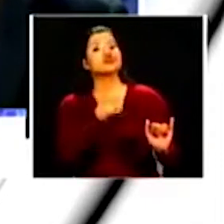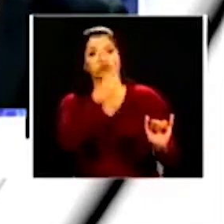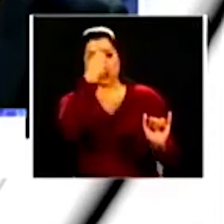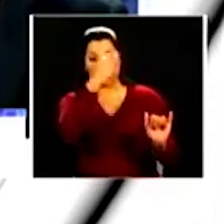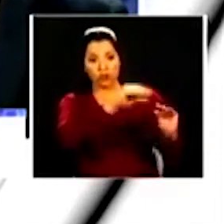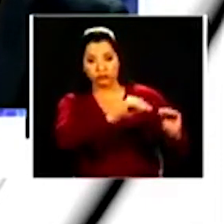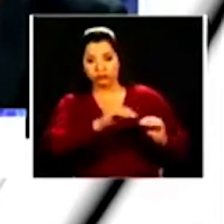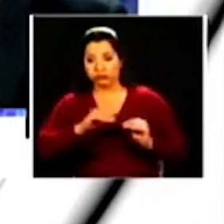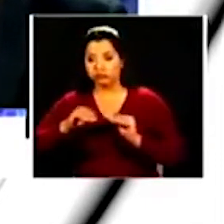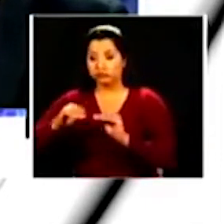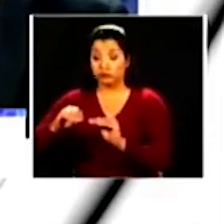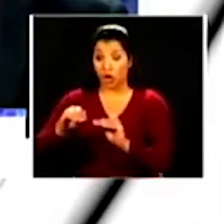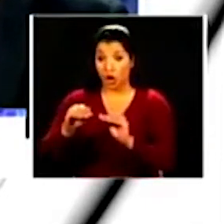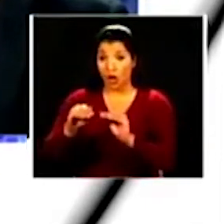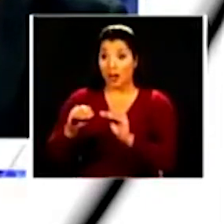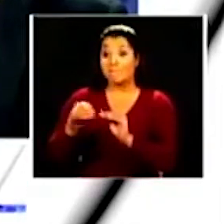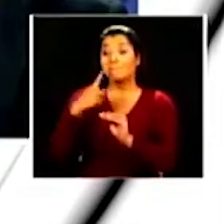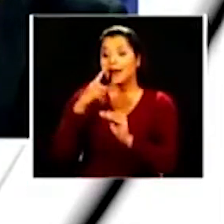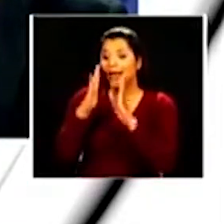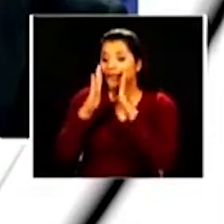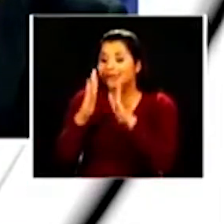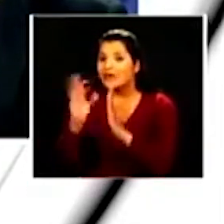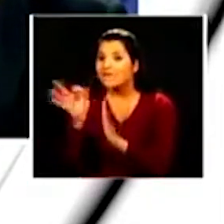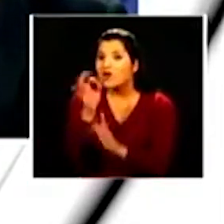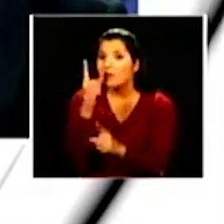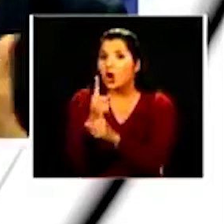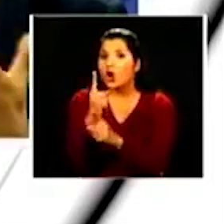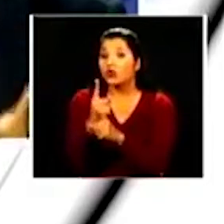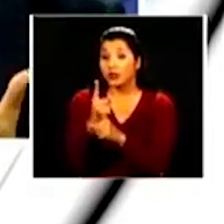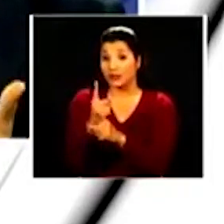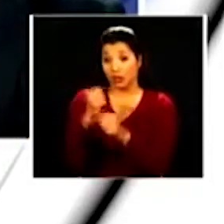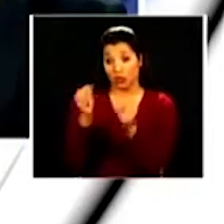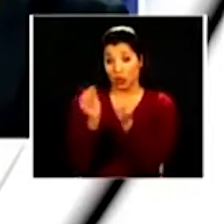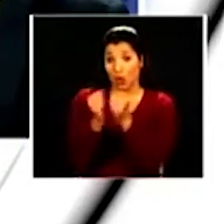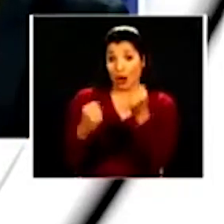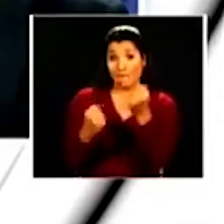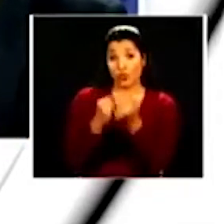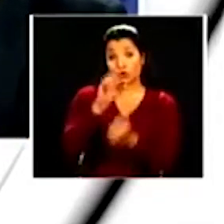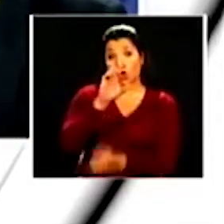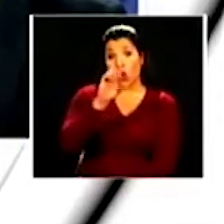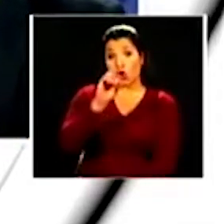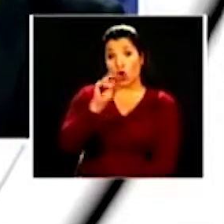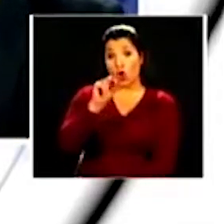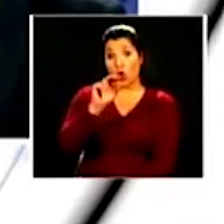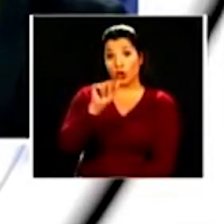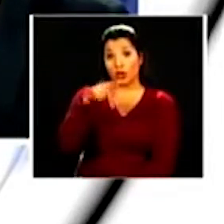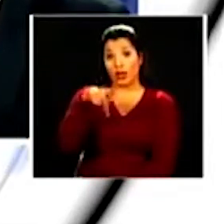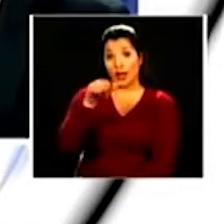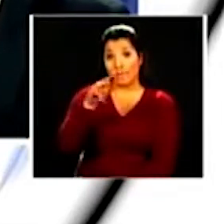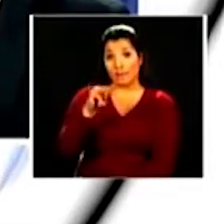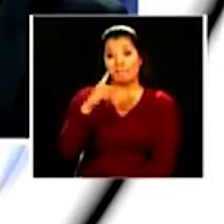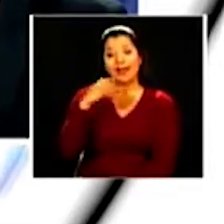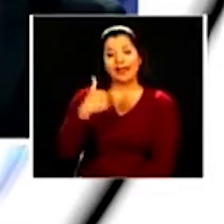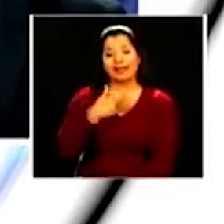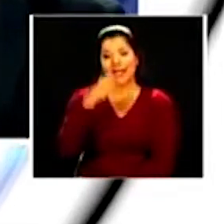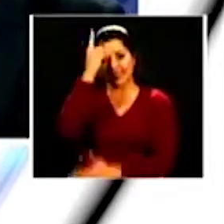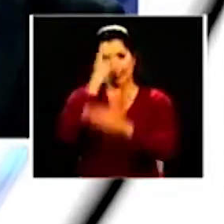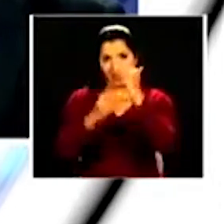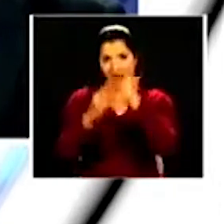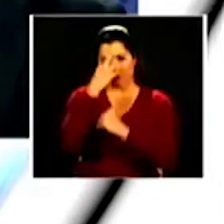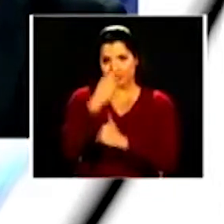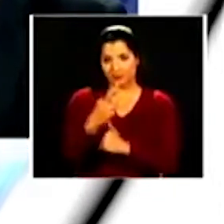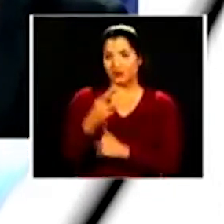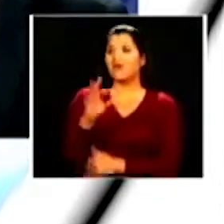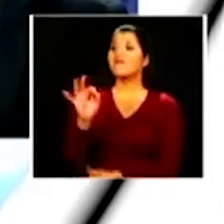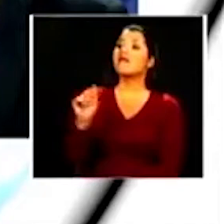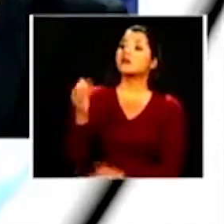una atención oportuna en materia de cuidado y se les dio lo que merecen desde un punto de vista de dignidad y respeto. Don Fabricio, su